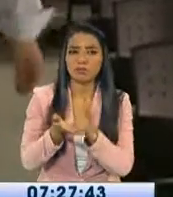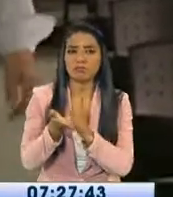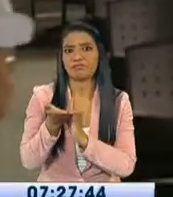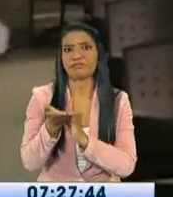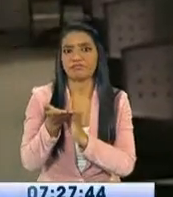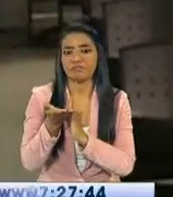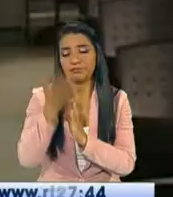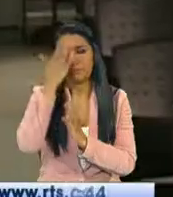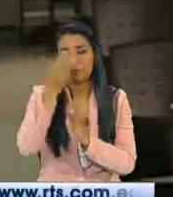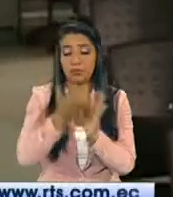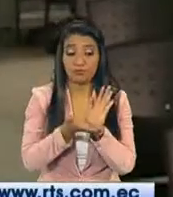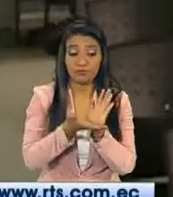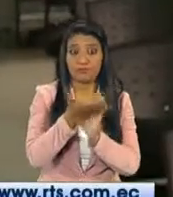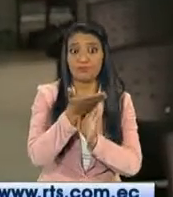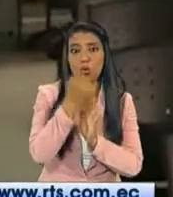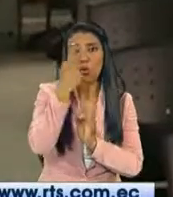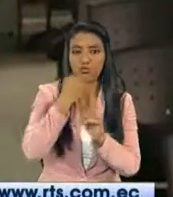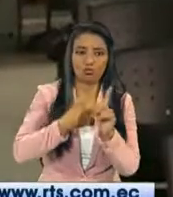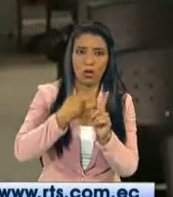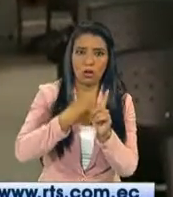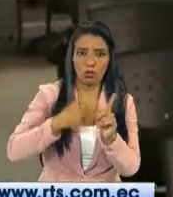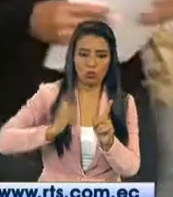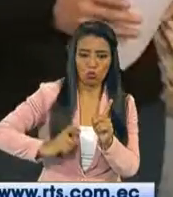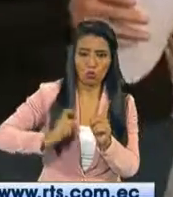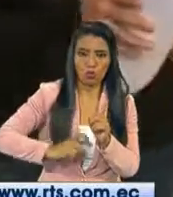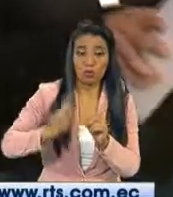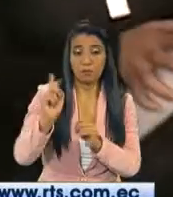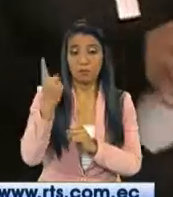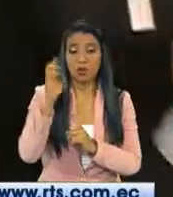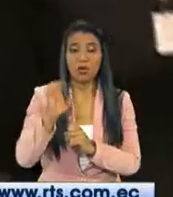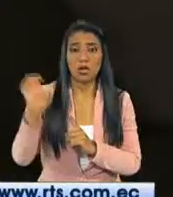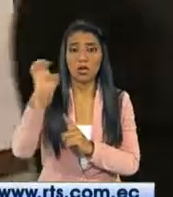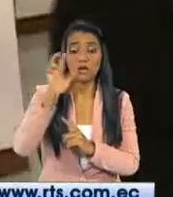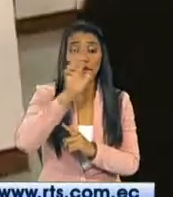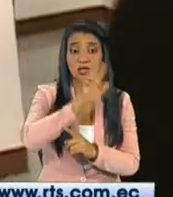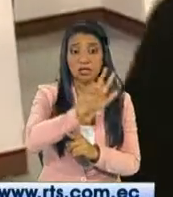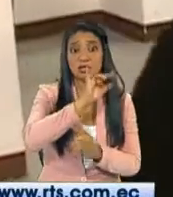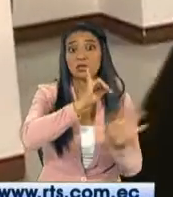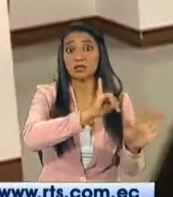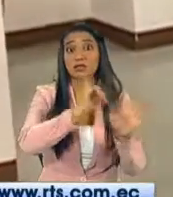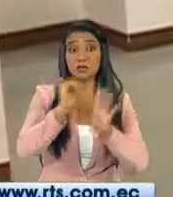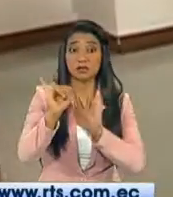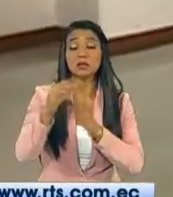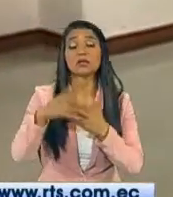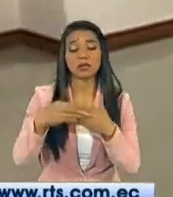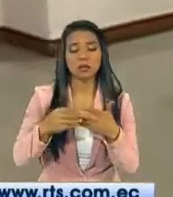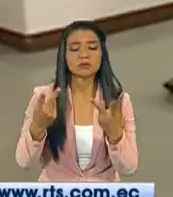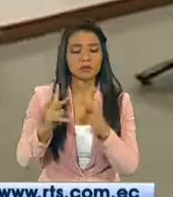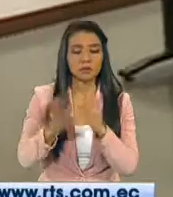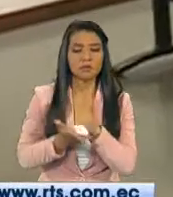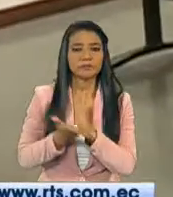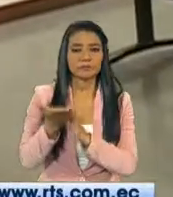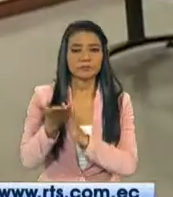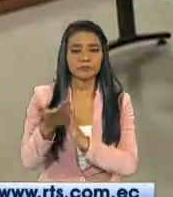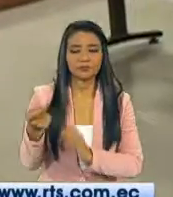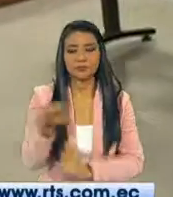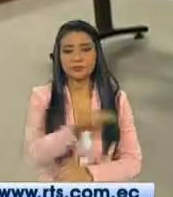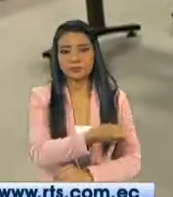valor corresponde a un salario básico desde el 1 de enero de 366 dólares. En Quito informó Paola Hurtado.